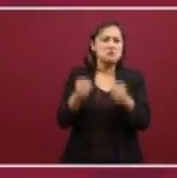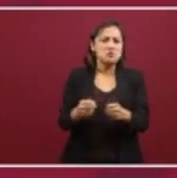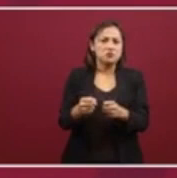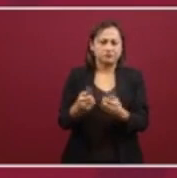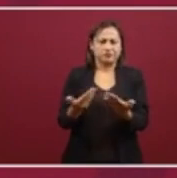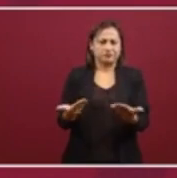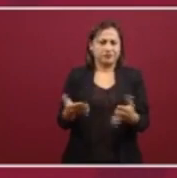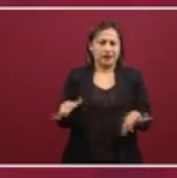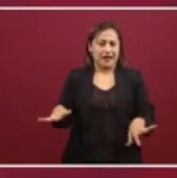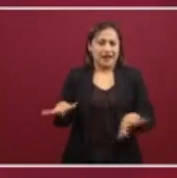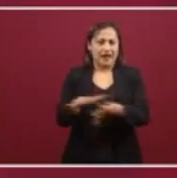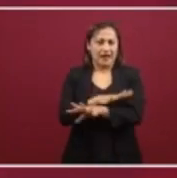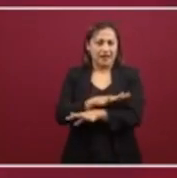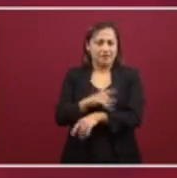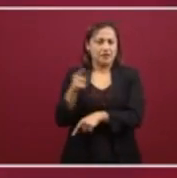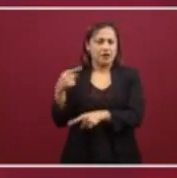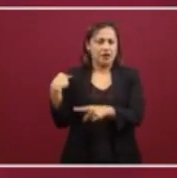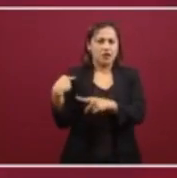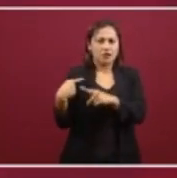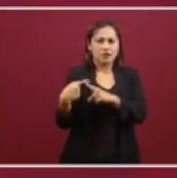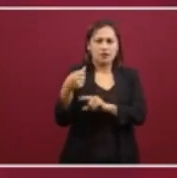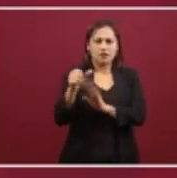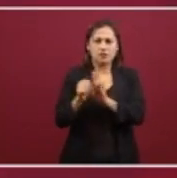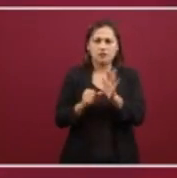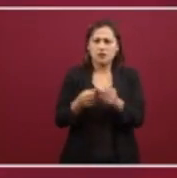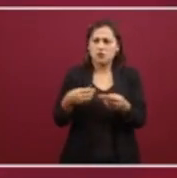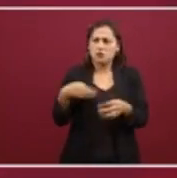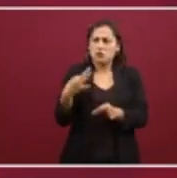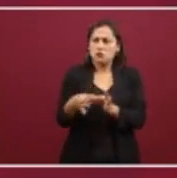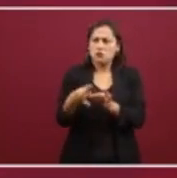empezamos ya a producir más.